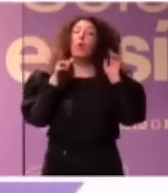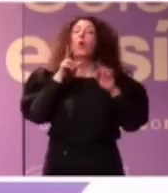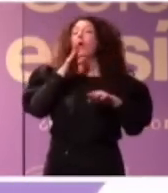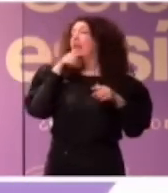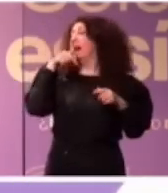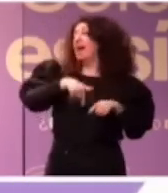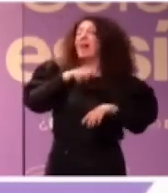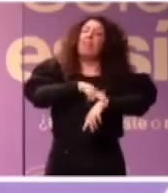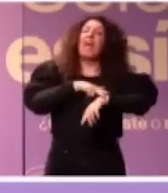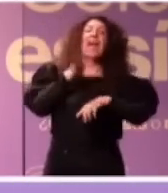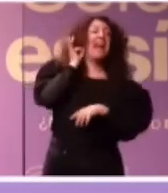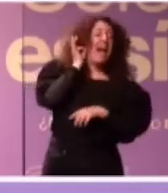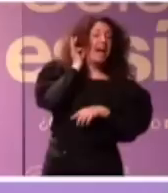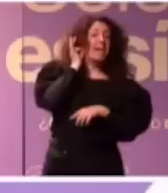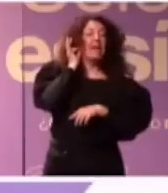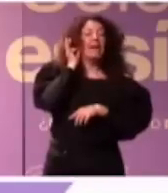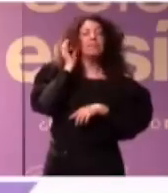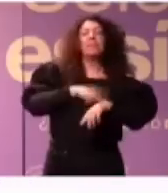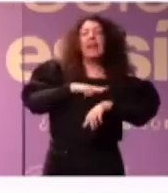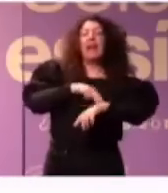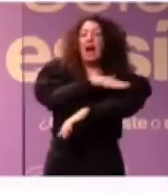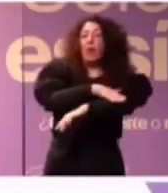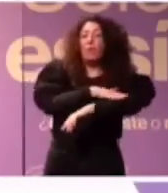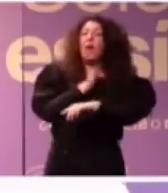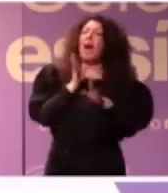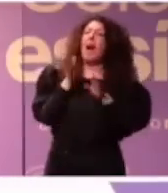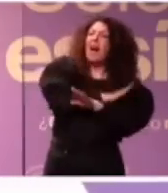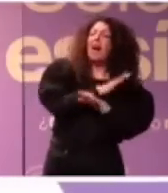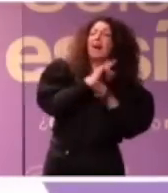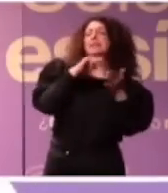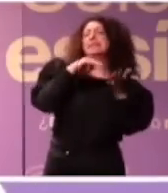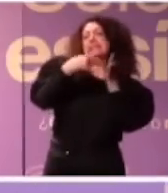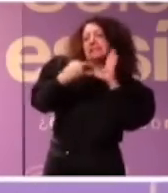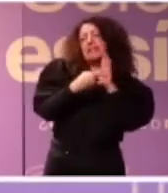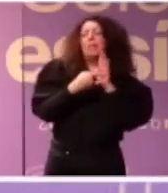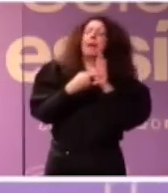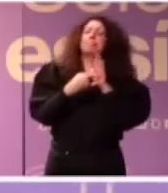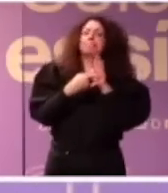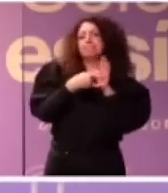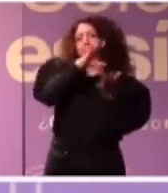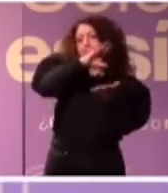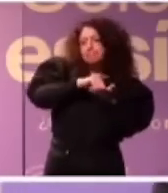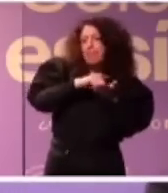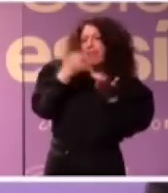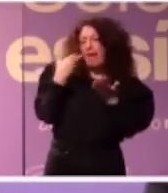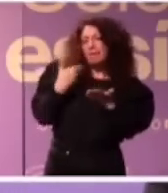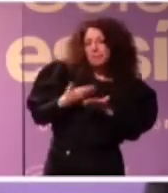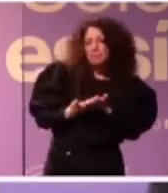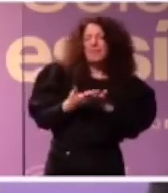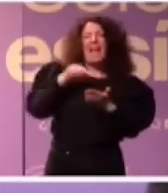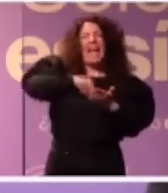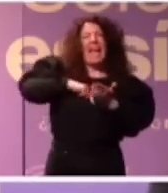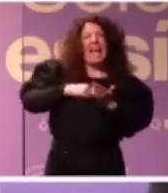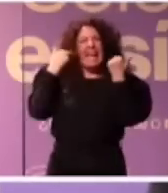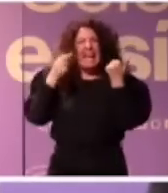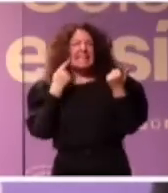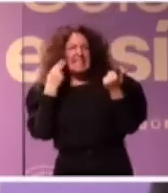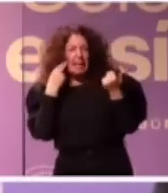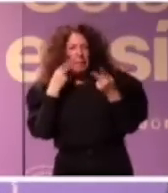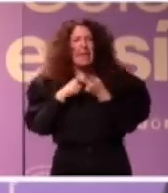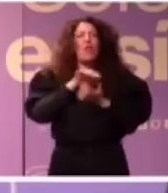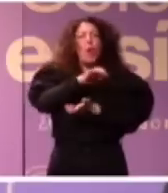de gobierno, con el anterior sistema basado en la violencia o la intimidación, muchas de las víctimas que denunciaban